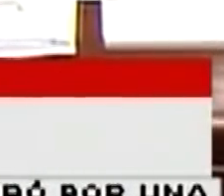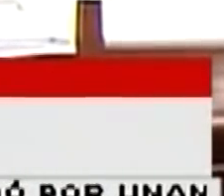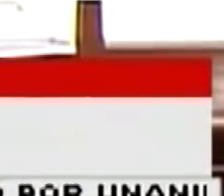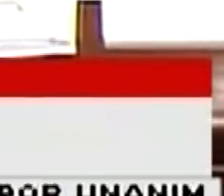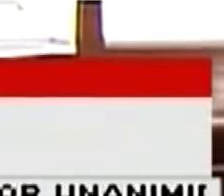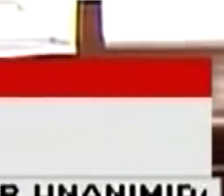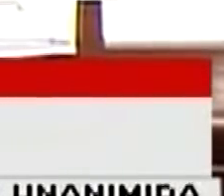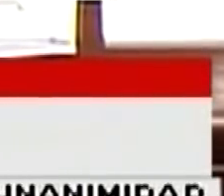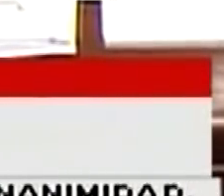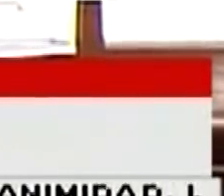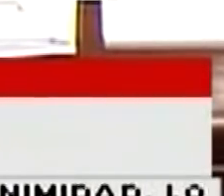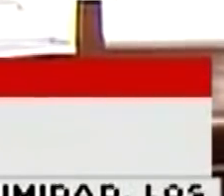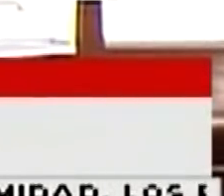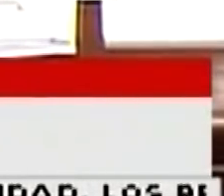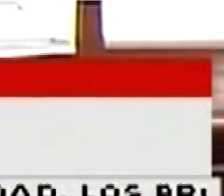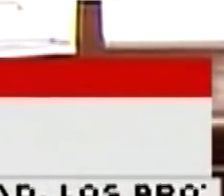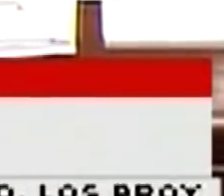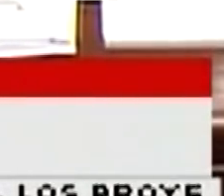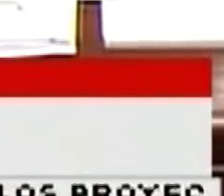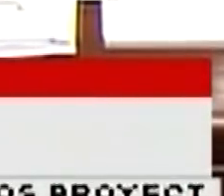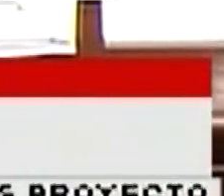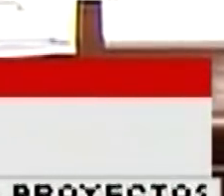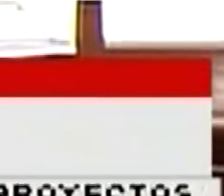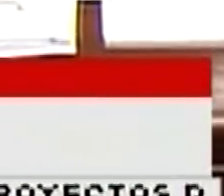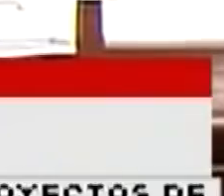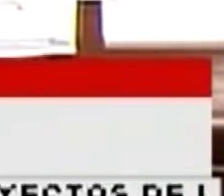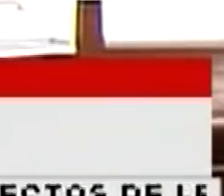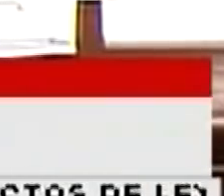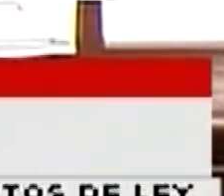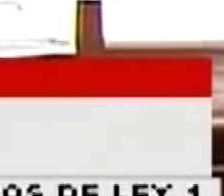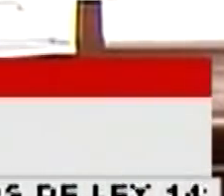34 votos a favor. Congresista Ochoa, verde.